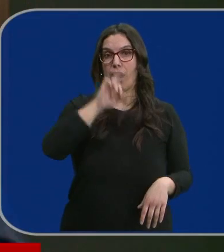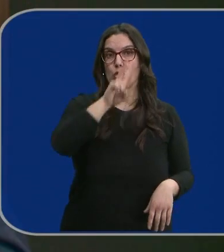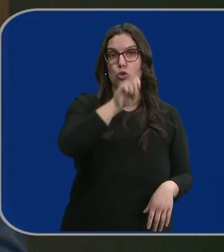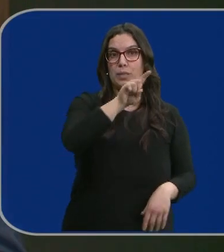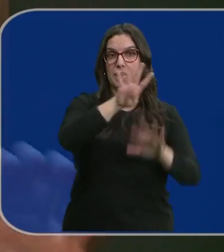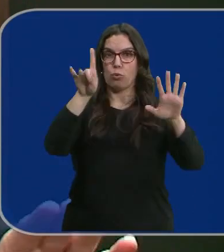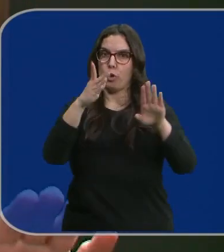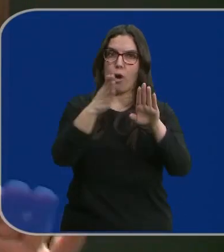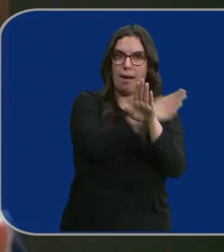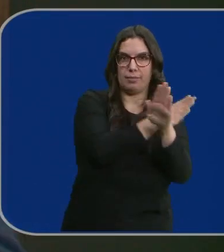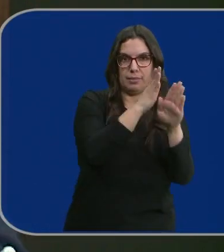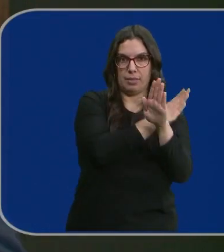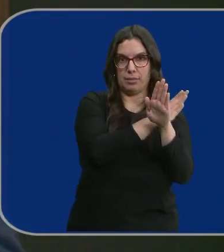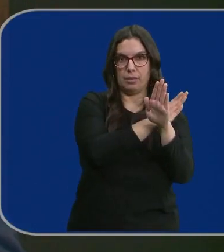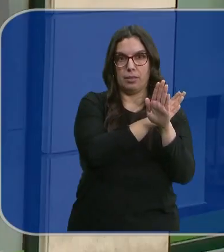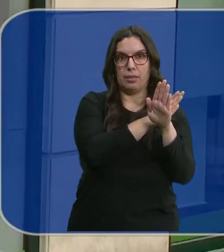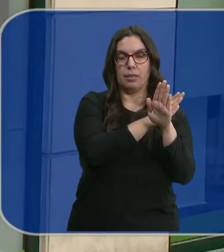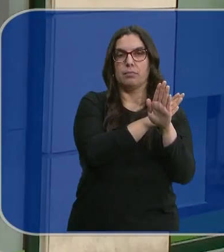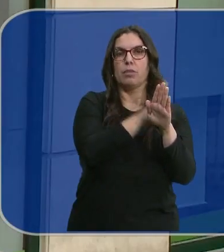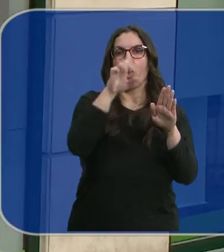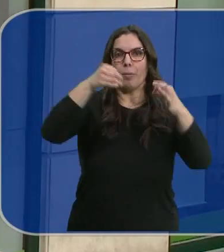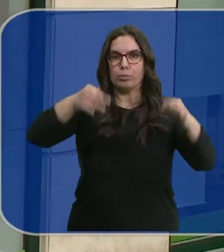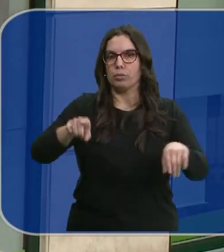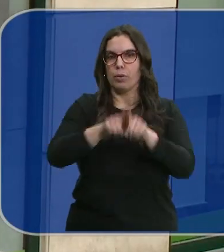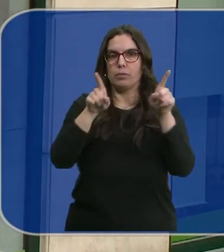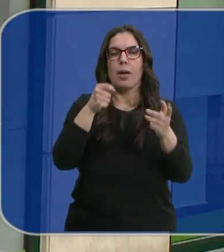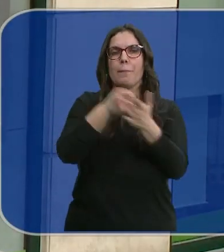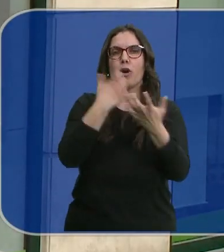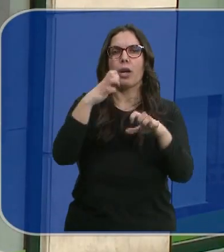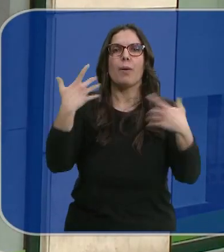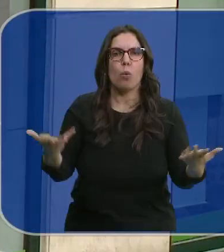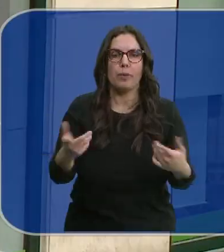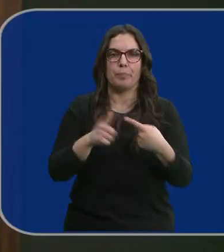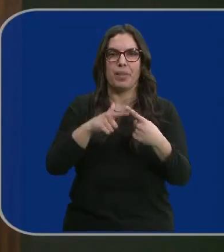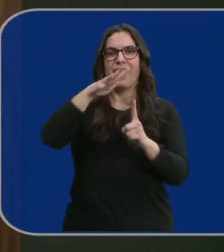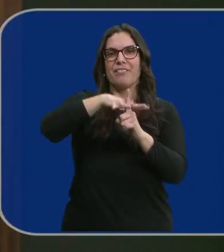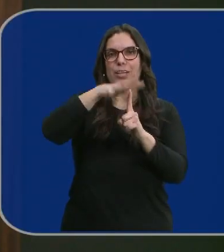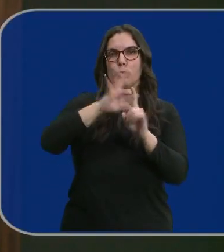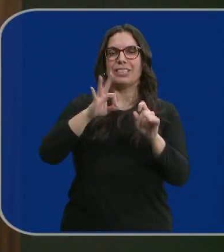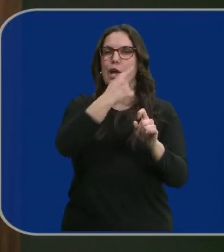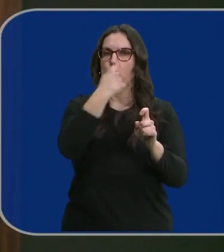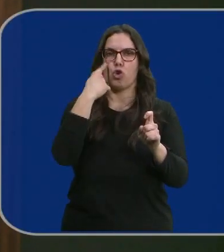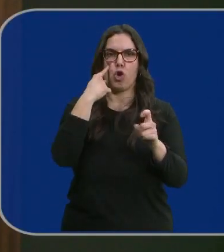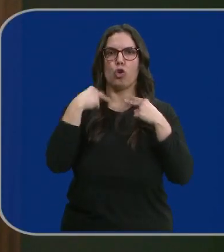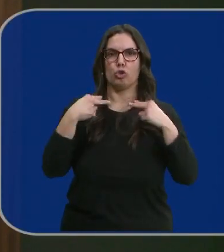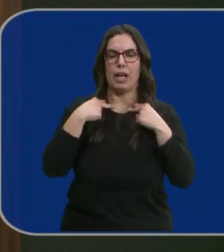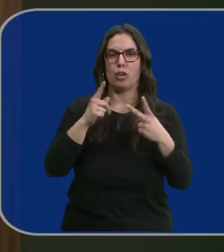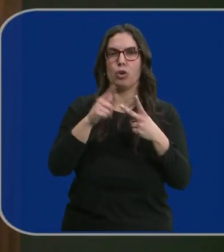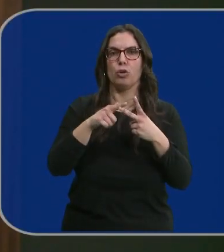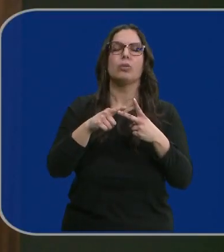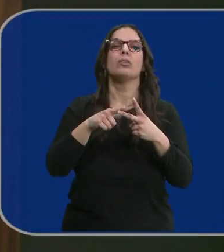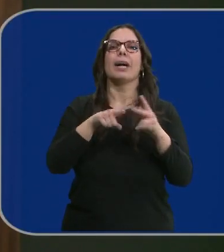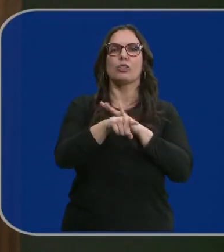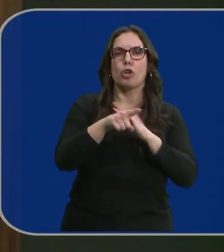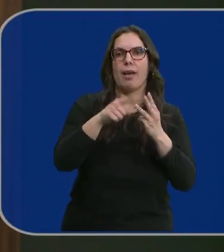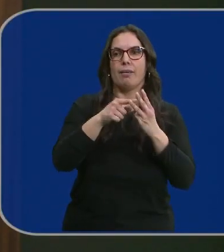2019, independientemente de la fecha en la que se la han comprado. ¿Y por qué pago se puede reclamar? Facturas del notario, registro, gestoría y tasación. ¿En